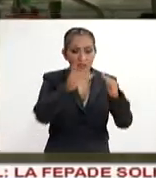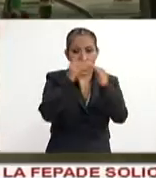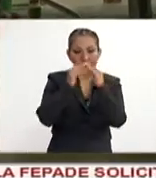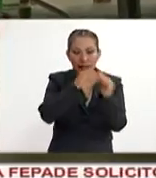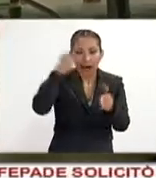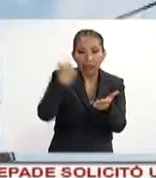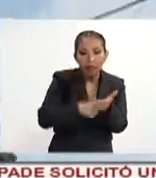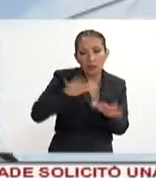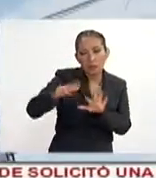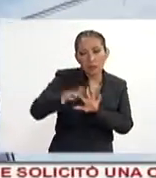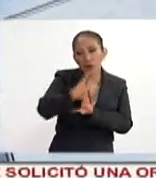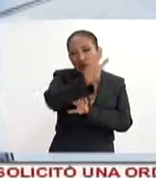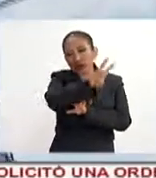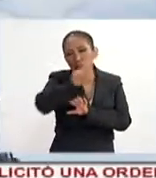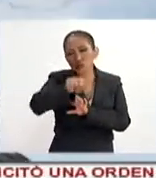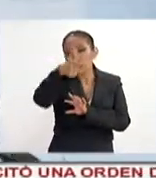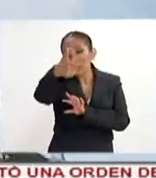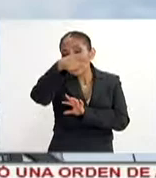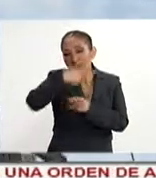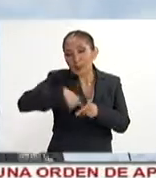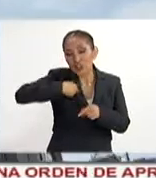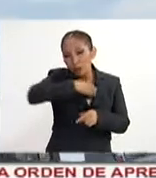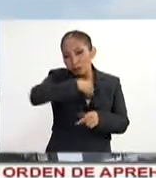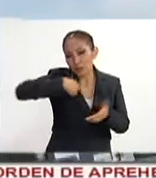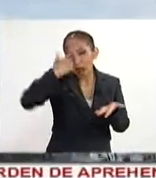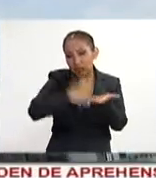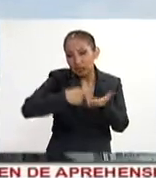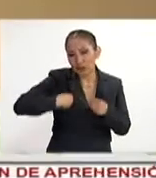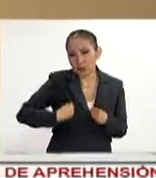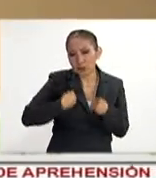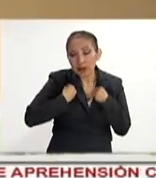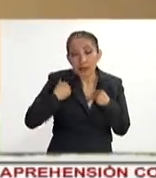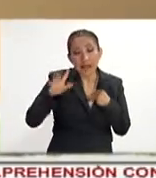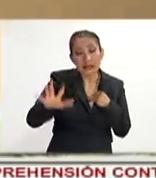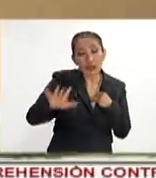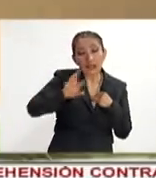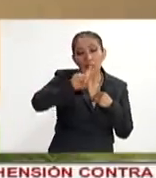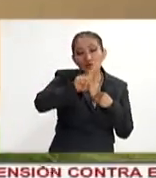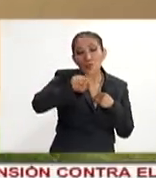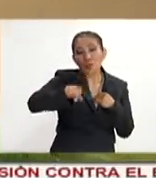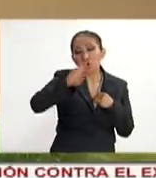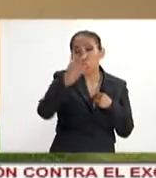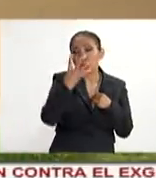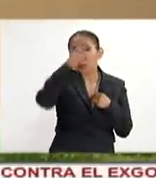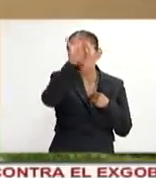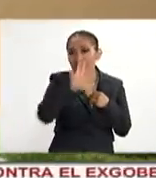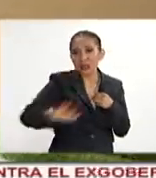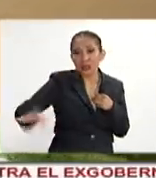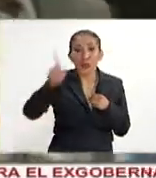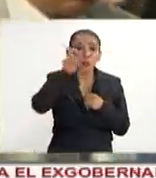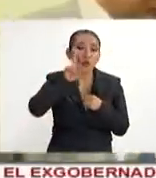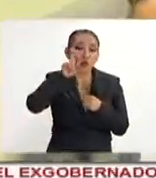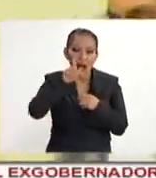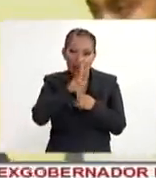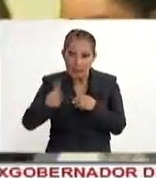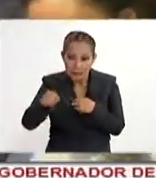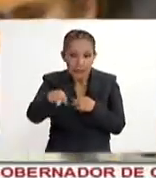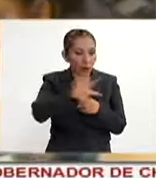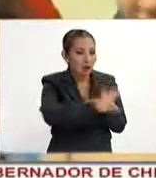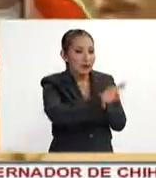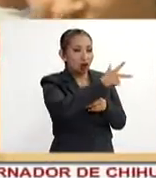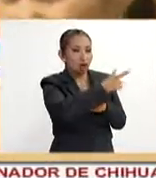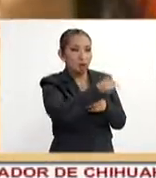están habitadas en promedio por 3.7 integrantes, de los cuales 51.4% son mujeres y